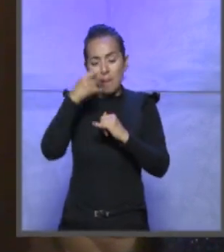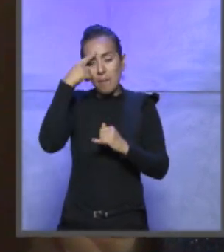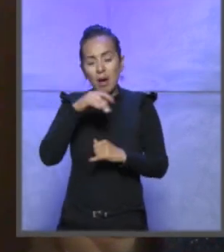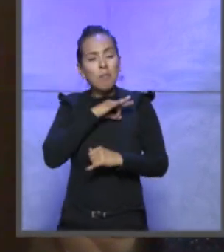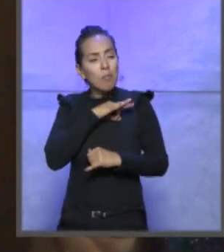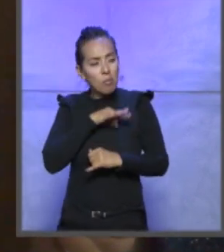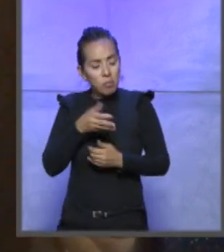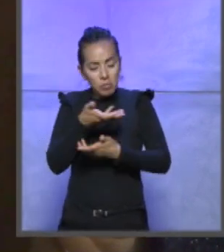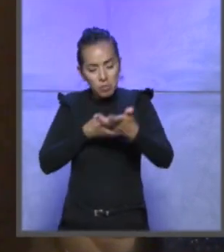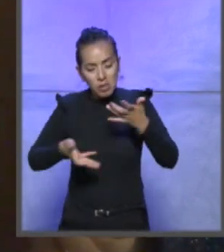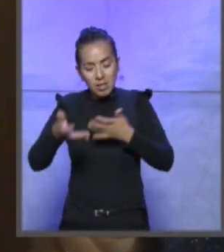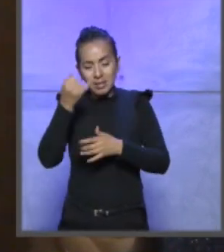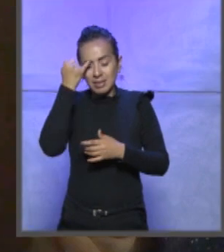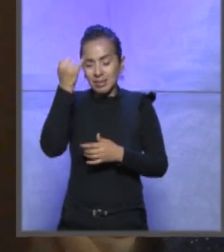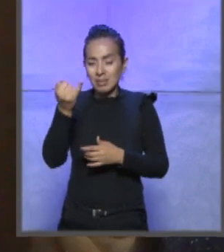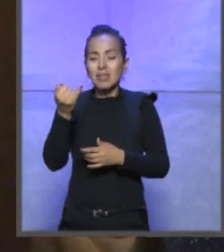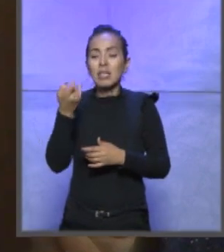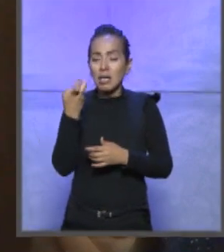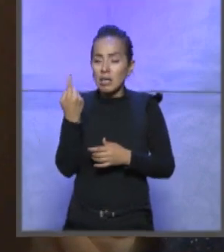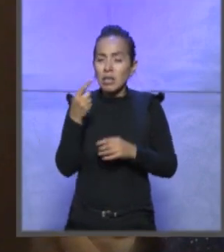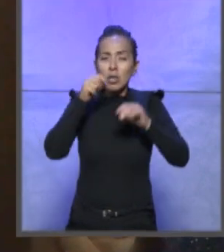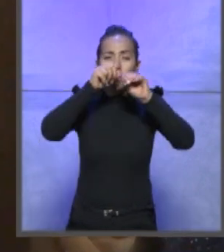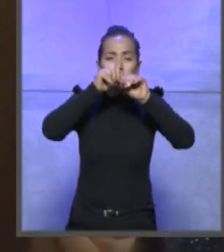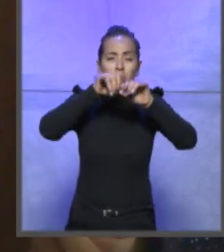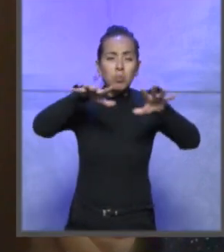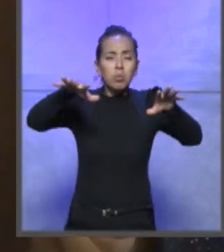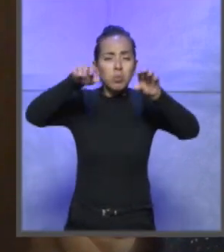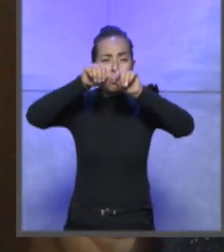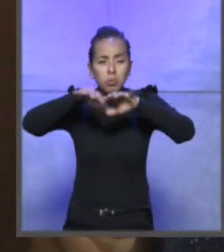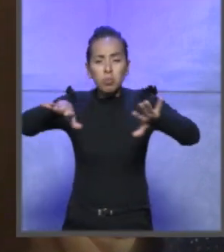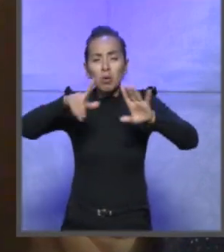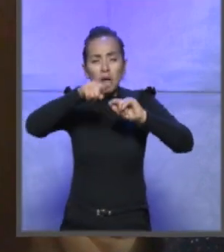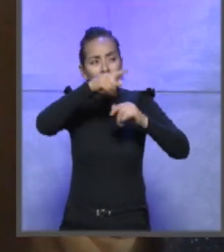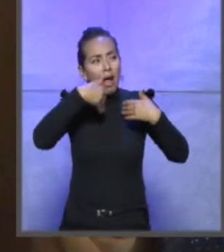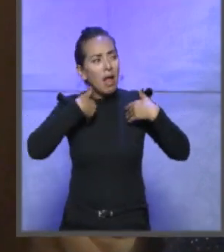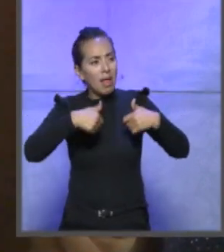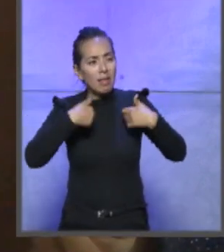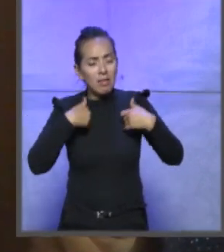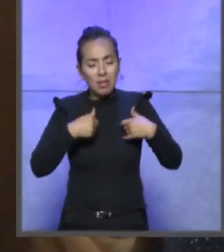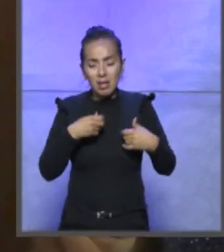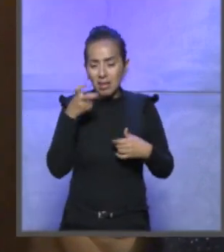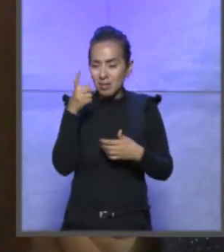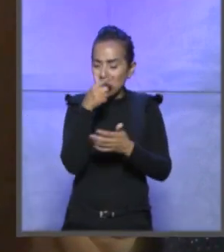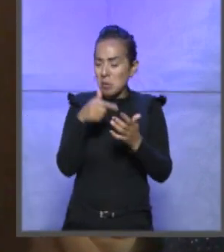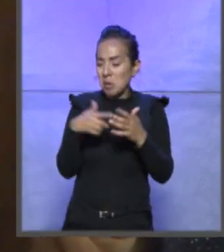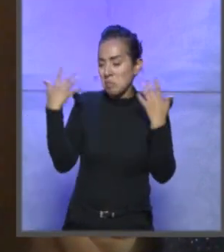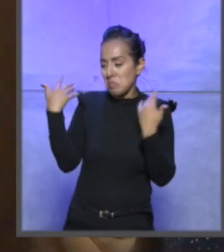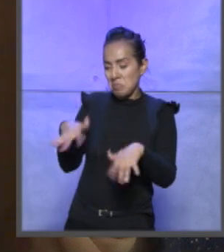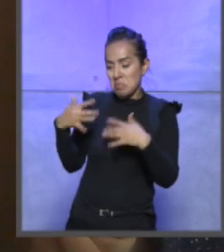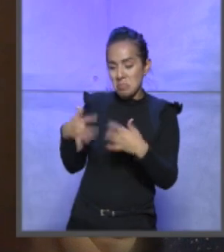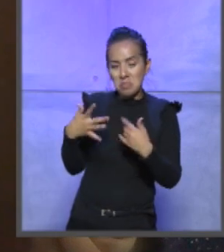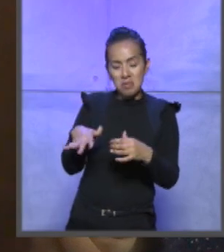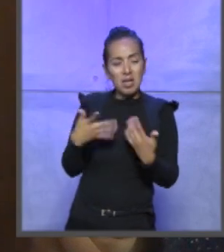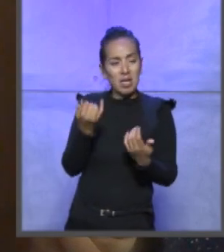poder compartir esas ideas y que lleguen más allá de los que están a nuestro alrededor. Así como este espacio me parece una excelente